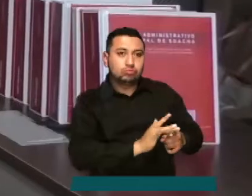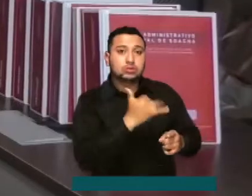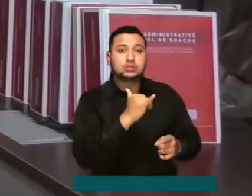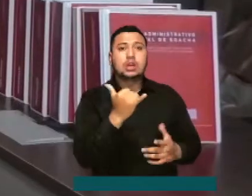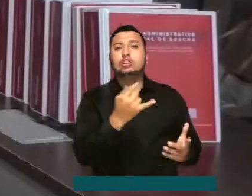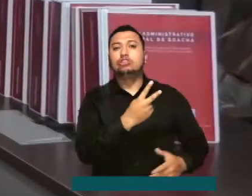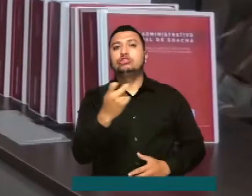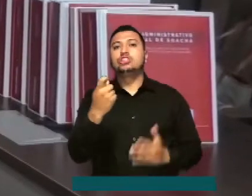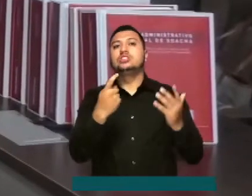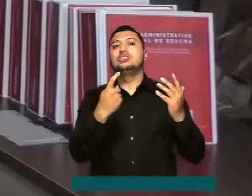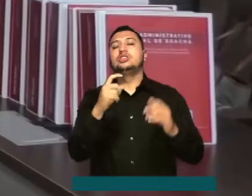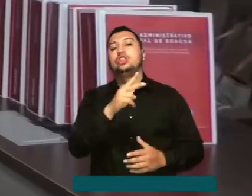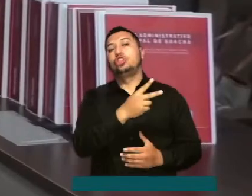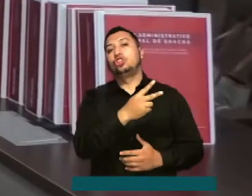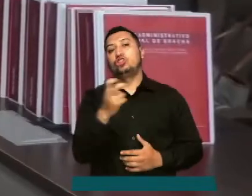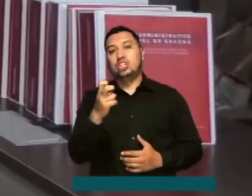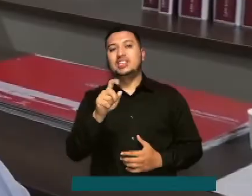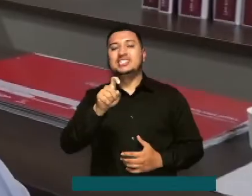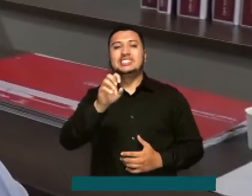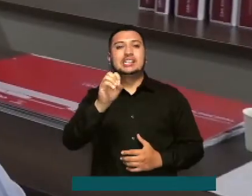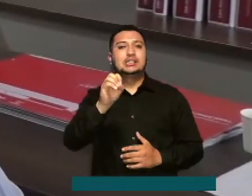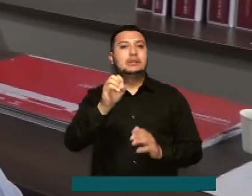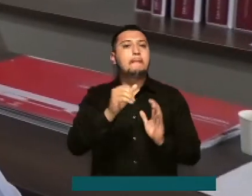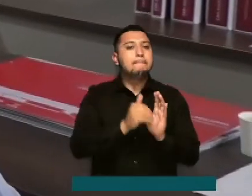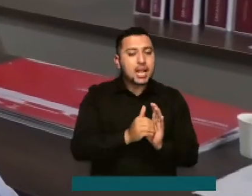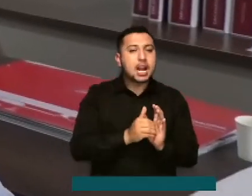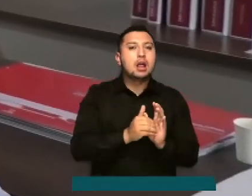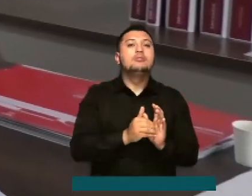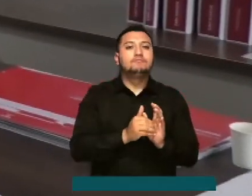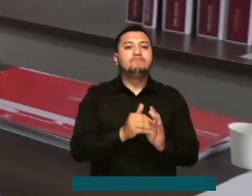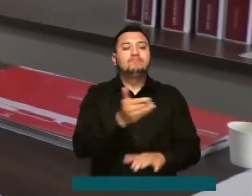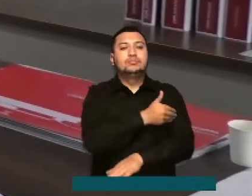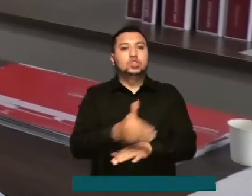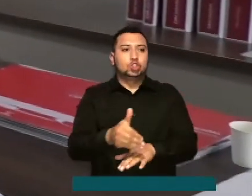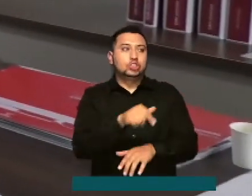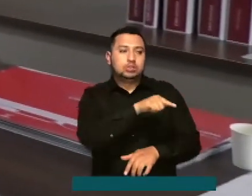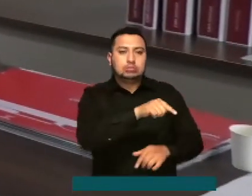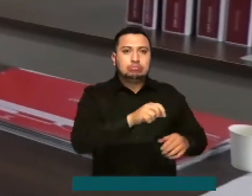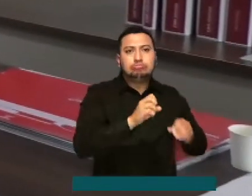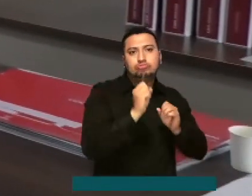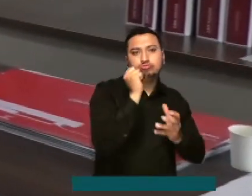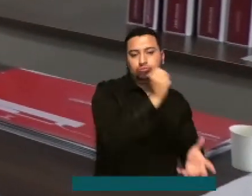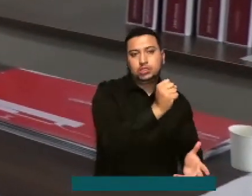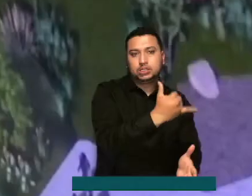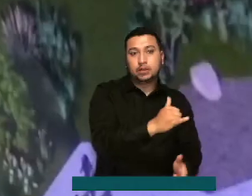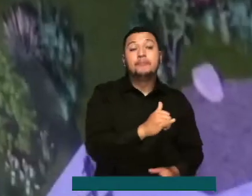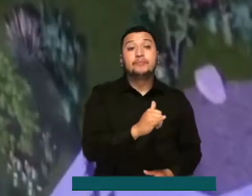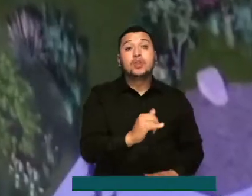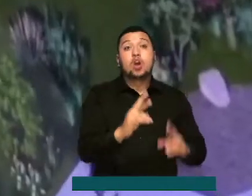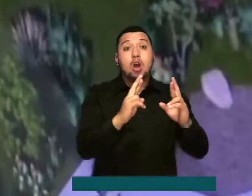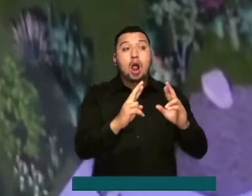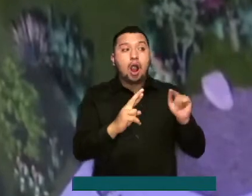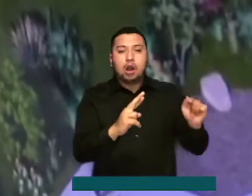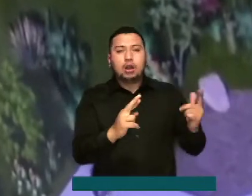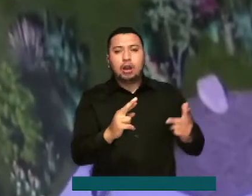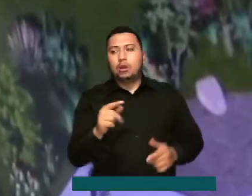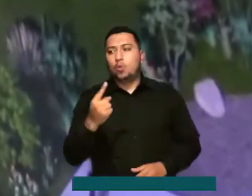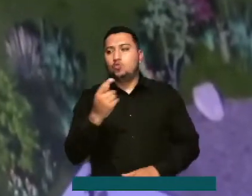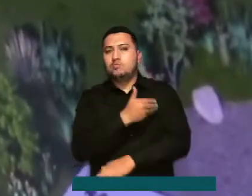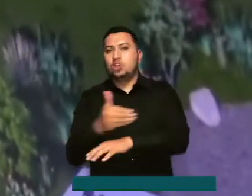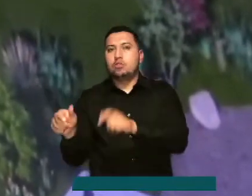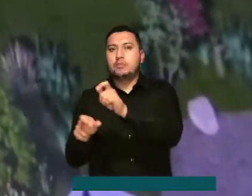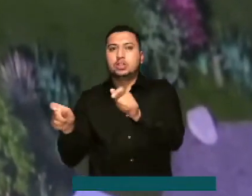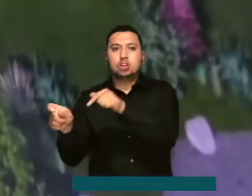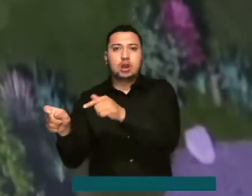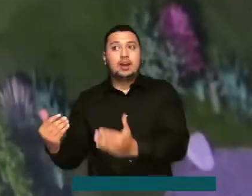invertido 206 mil millones de pesos. Se espera que una vez puesta en marcha estos proyectos, se beneficien 1 millón de habitantes